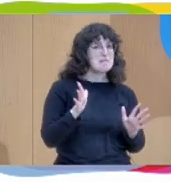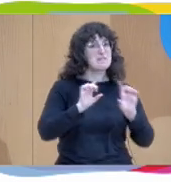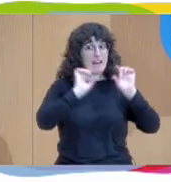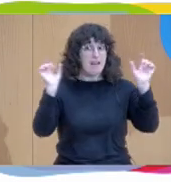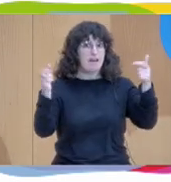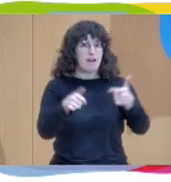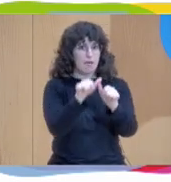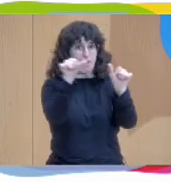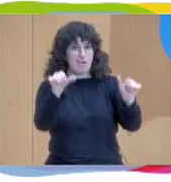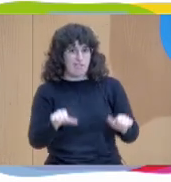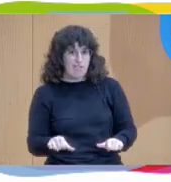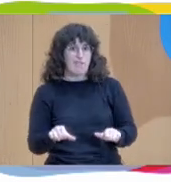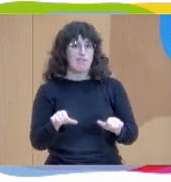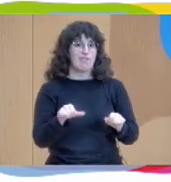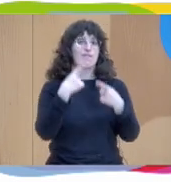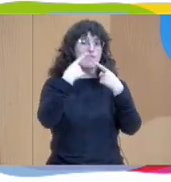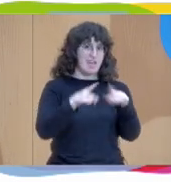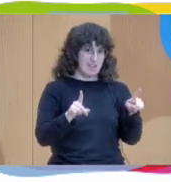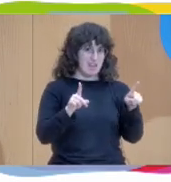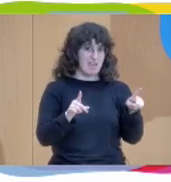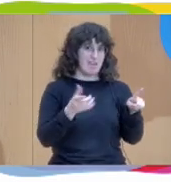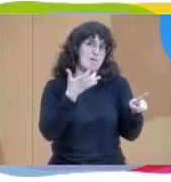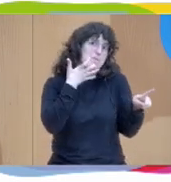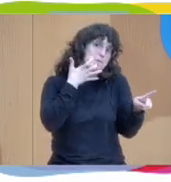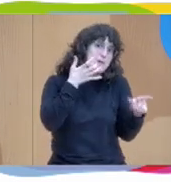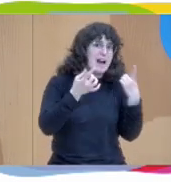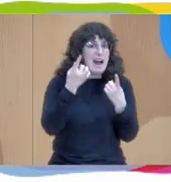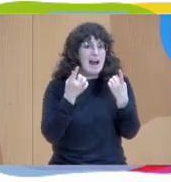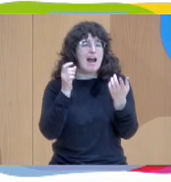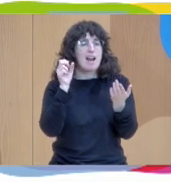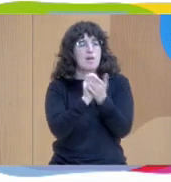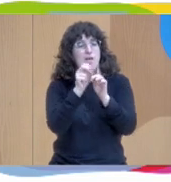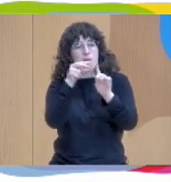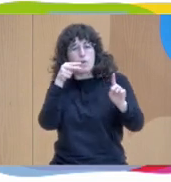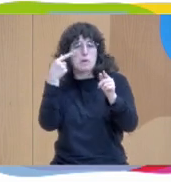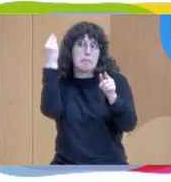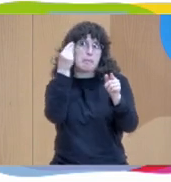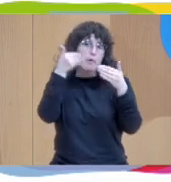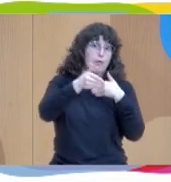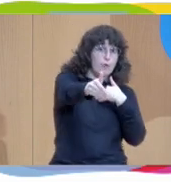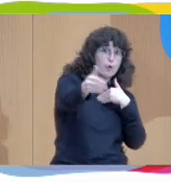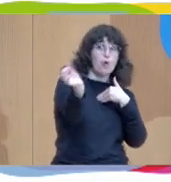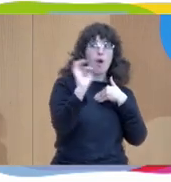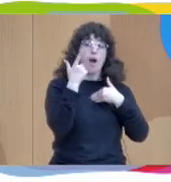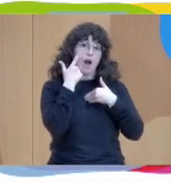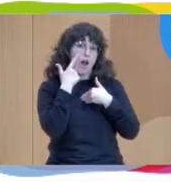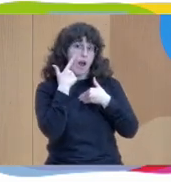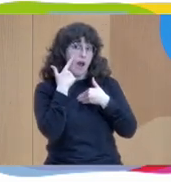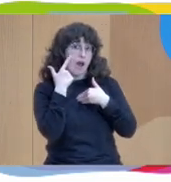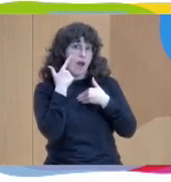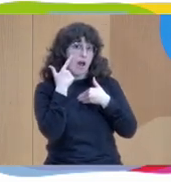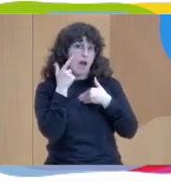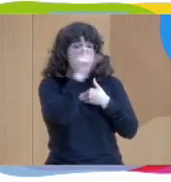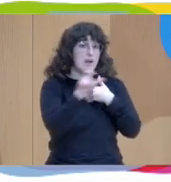distintos a veces enfocados en el buen futuro otras en desvelar las preocupaciones que tienen la Los